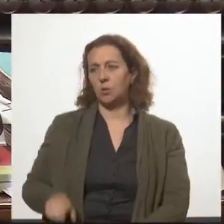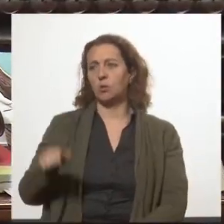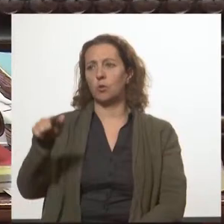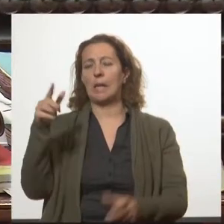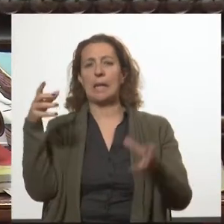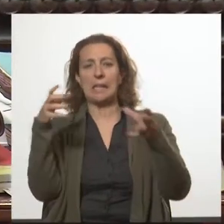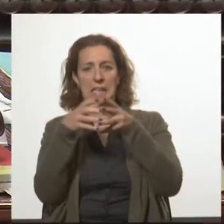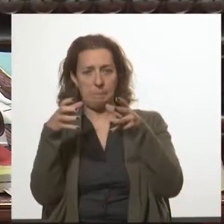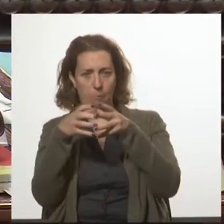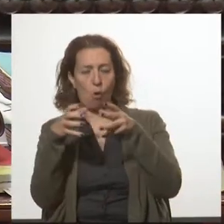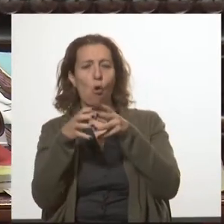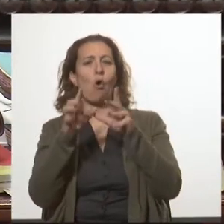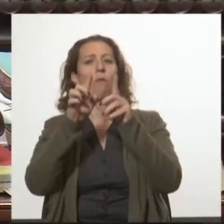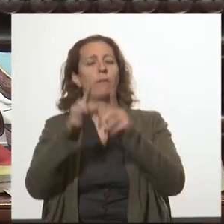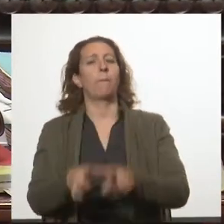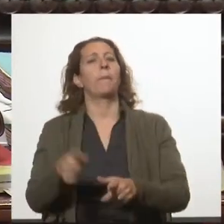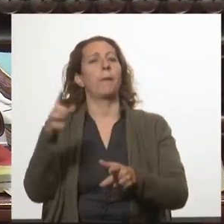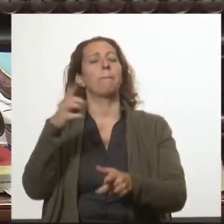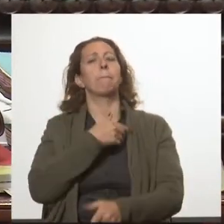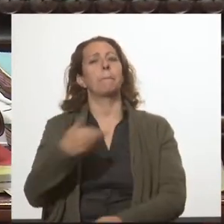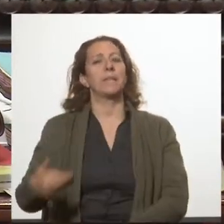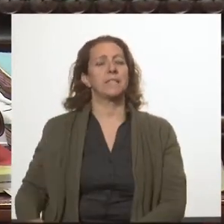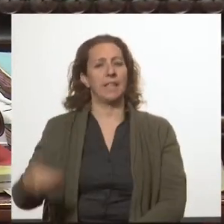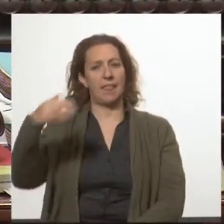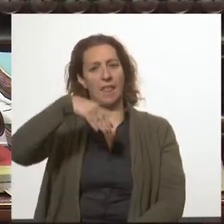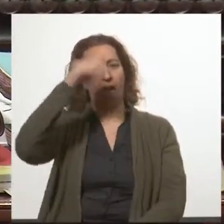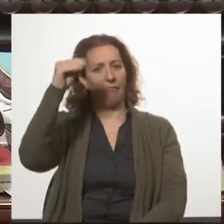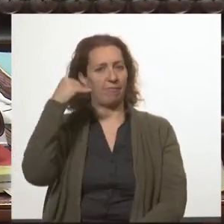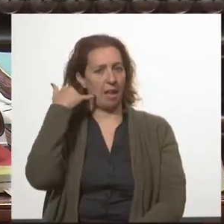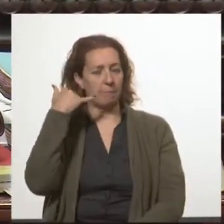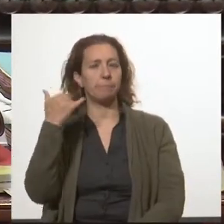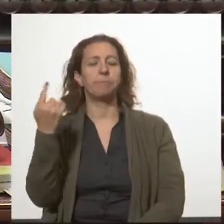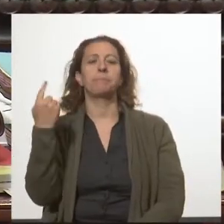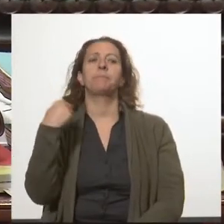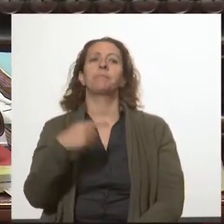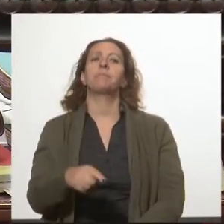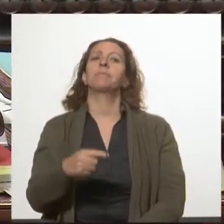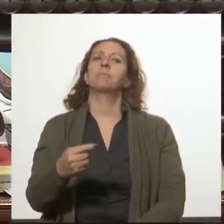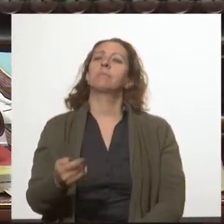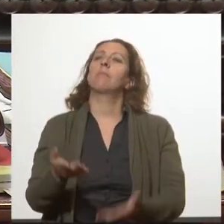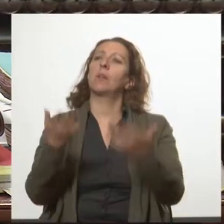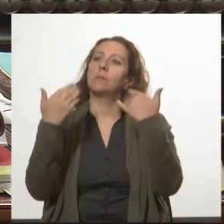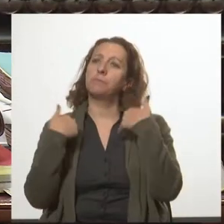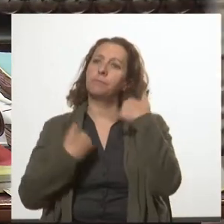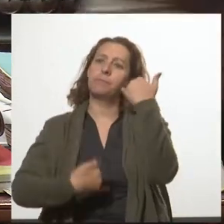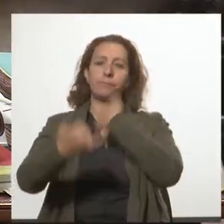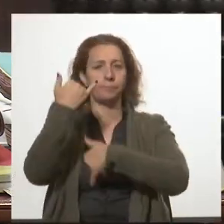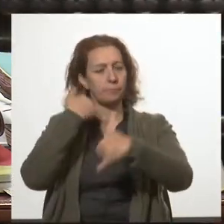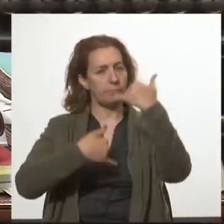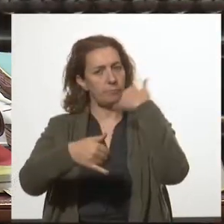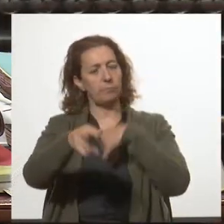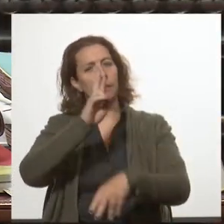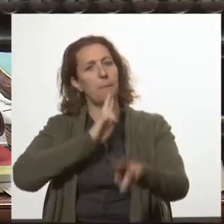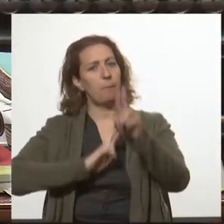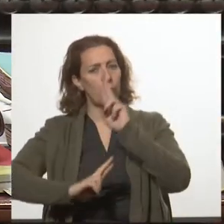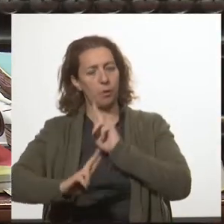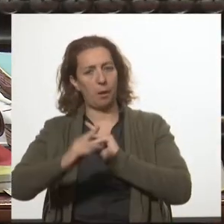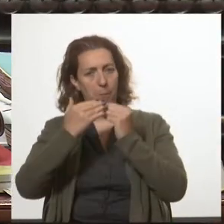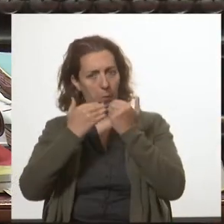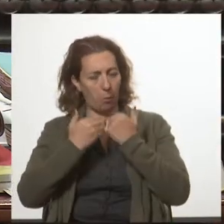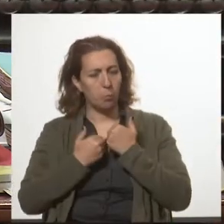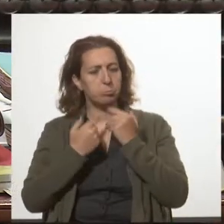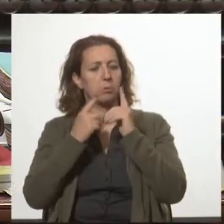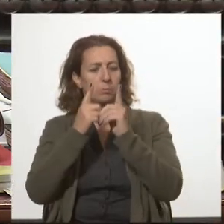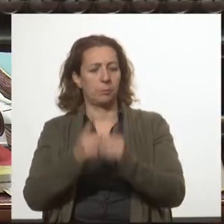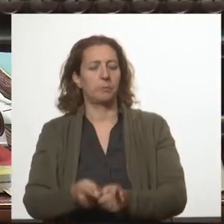equipo y del presidente de antel para recibir informaciones contestar preguntas y